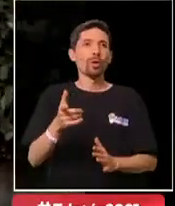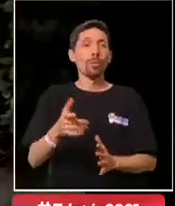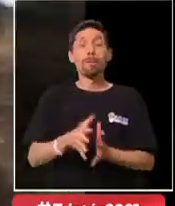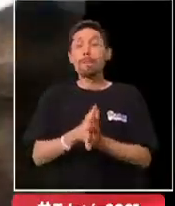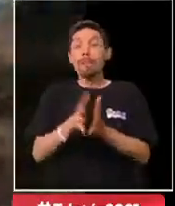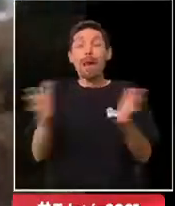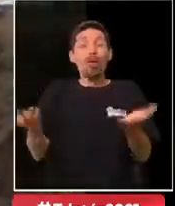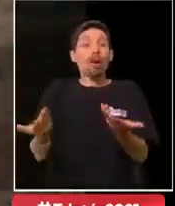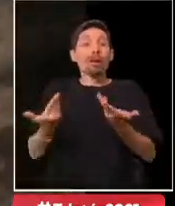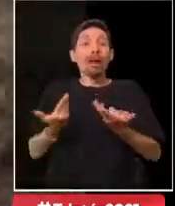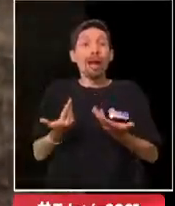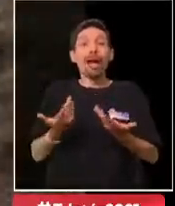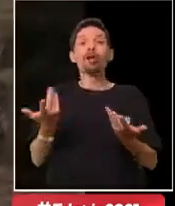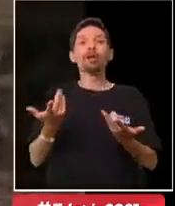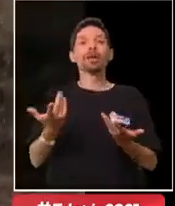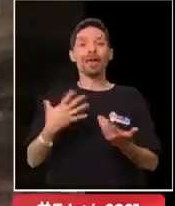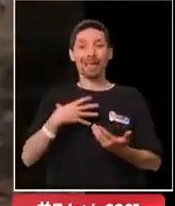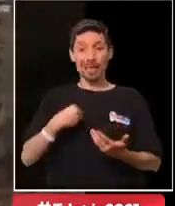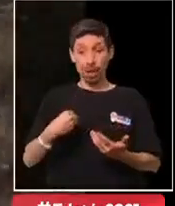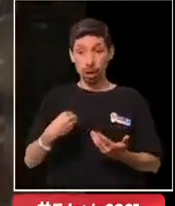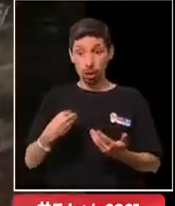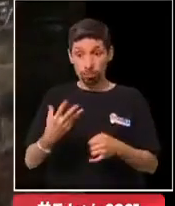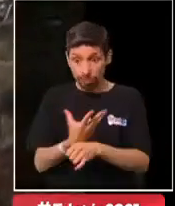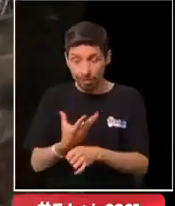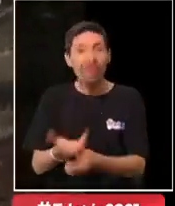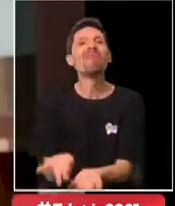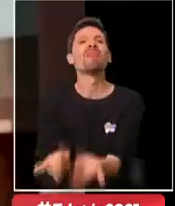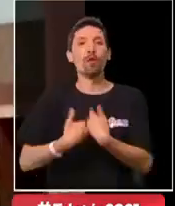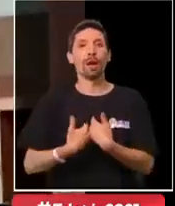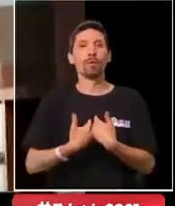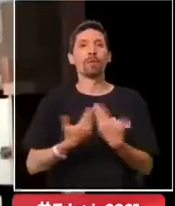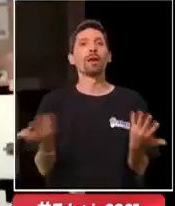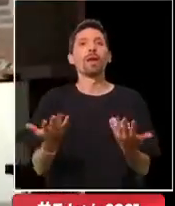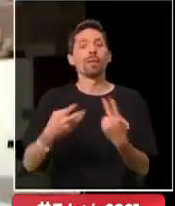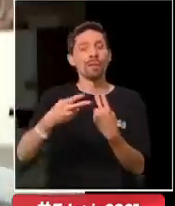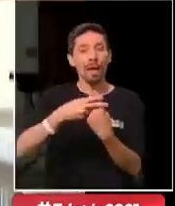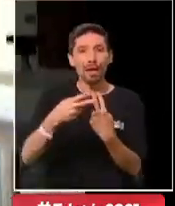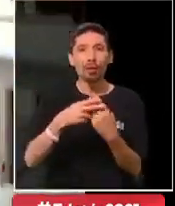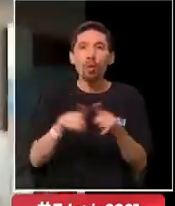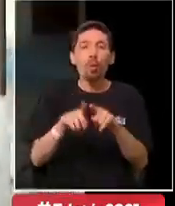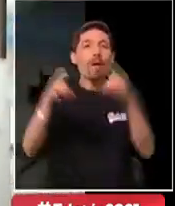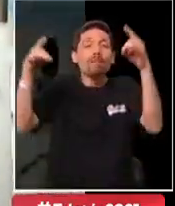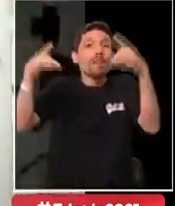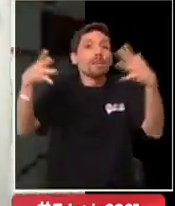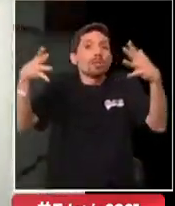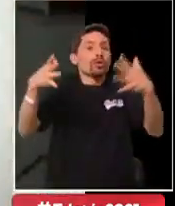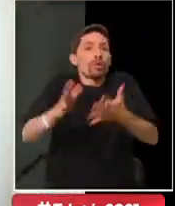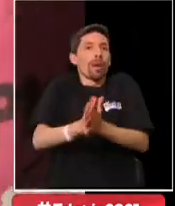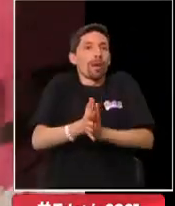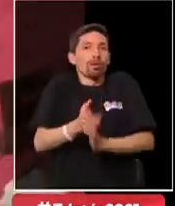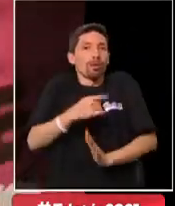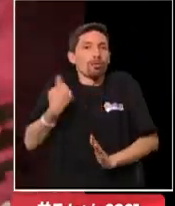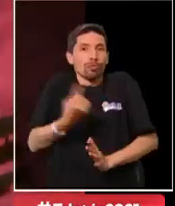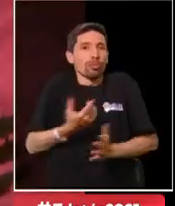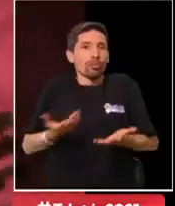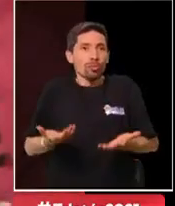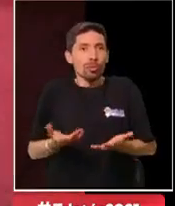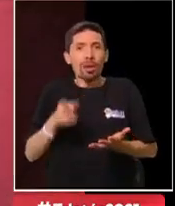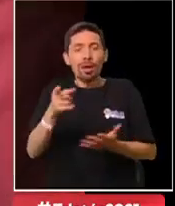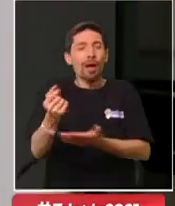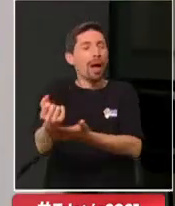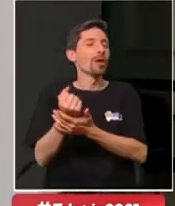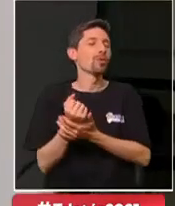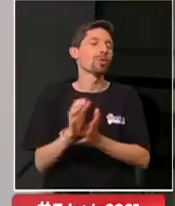regalo que se te devuelva un hijo. Entonces, la Teletón es una bendición para todos nosotros como chilenos. Esa ayuda fue extraordinaria